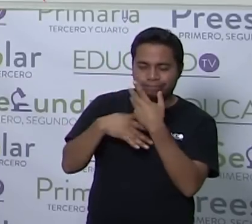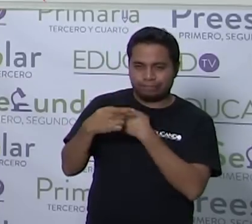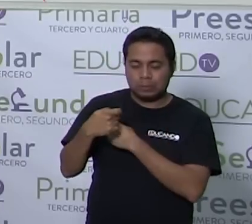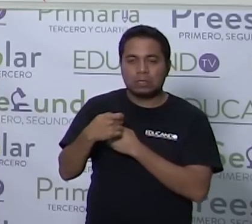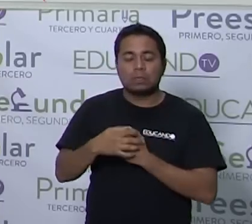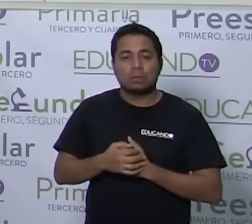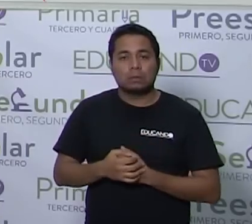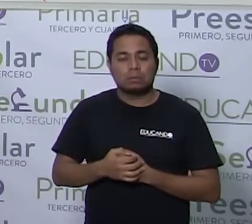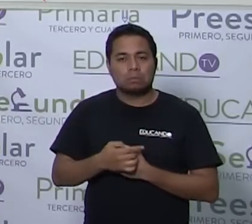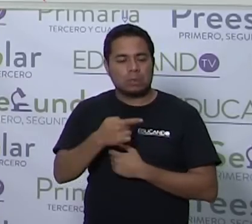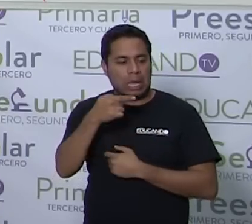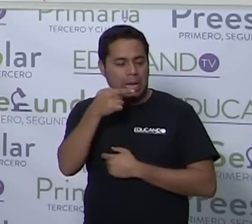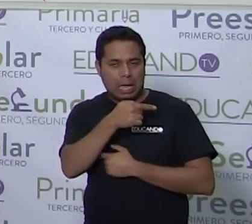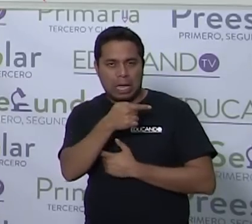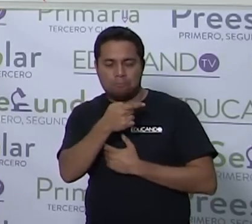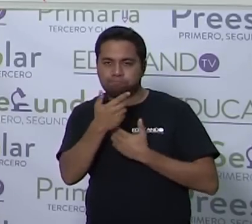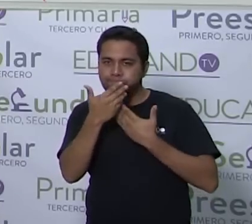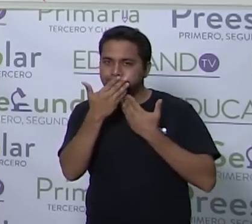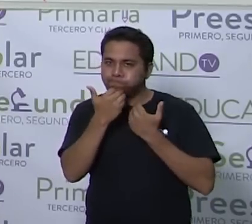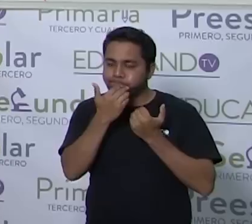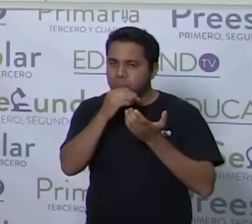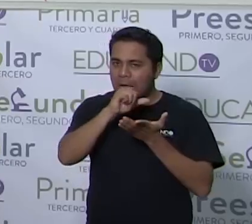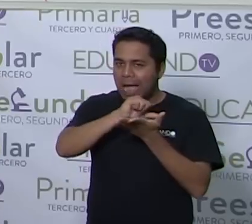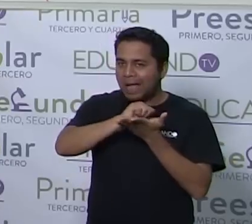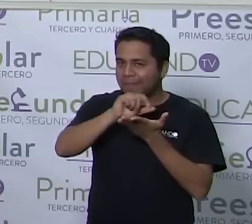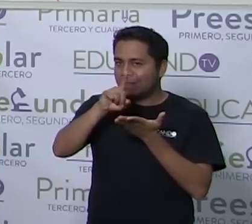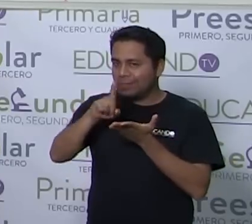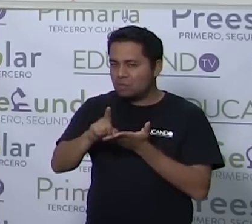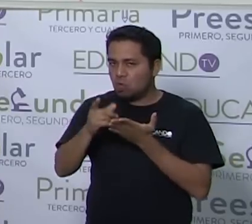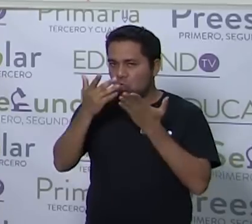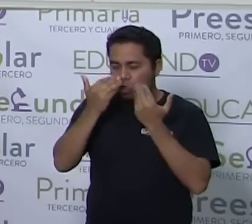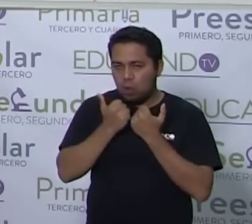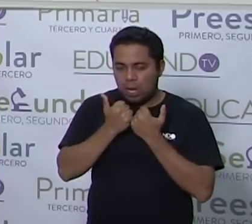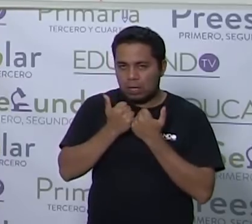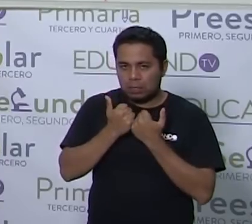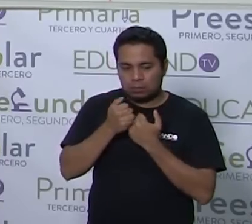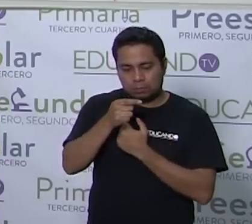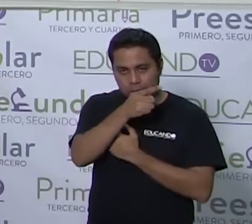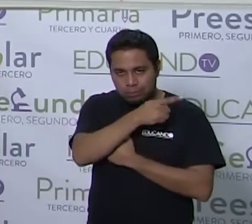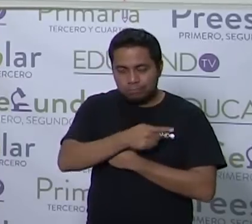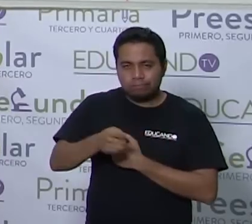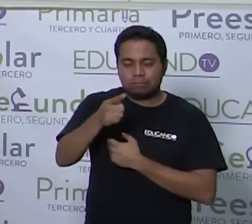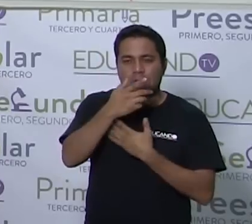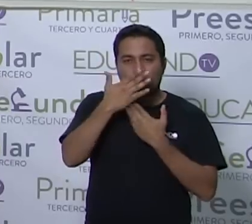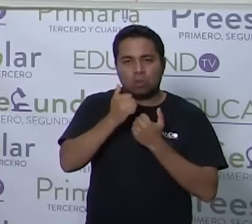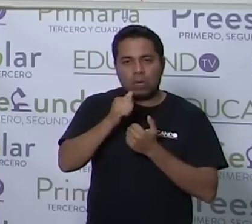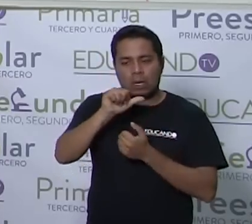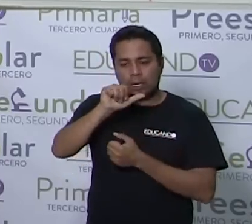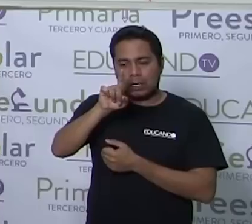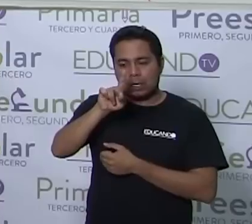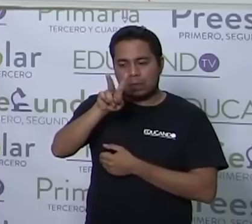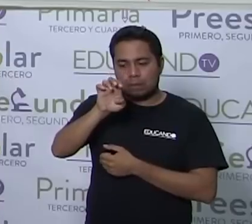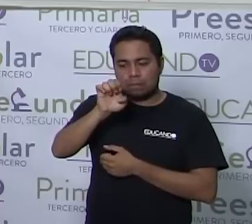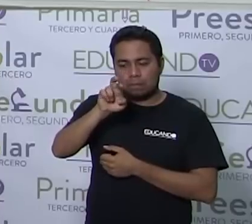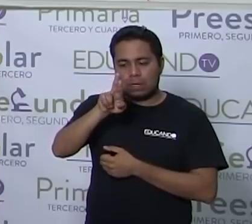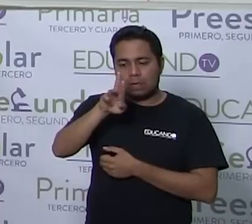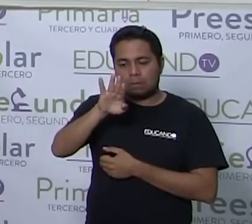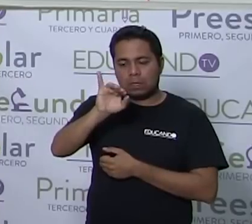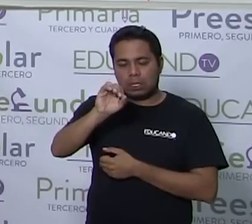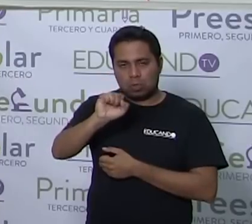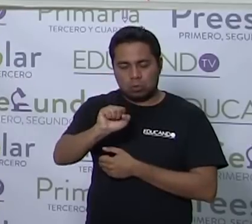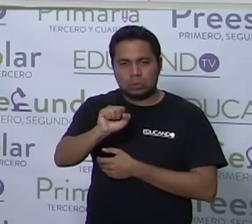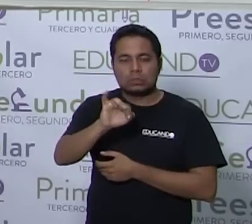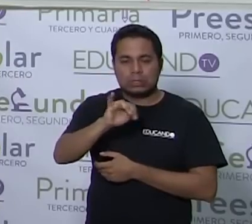Aquí no encontramos adjetivos, no encontramos adverbios, sí están,